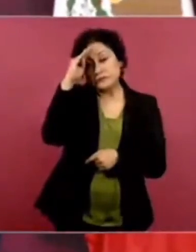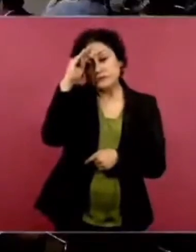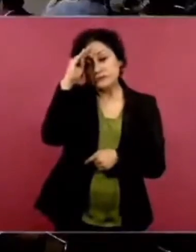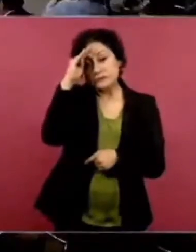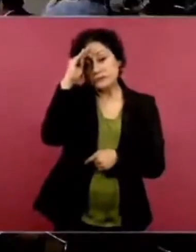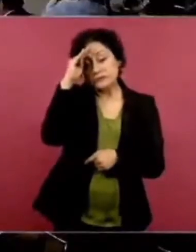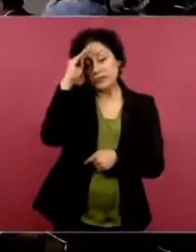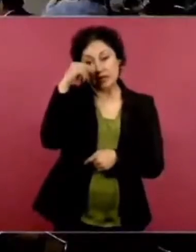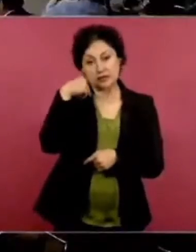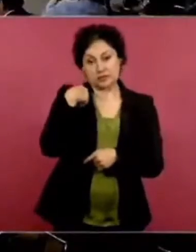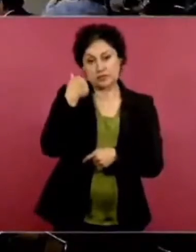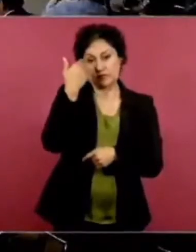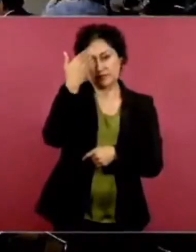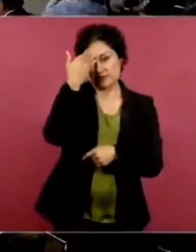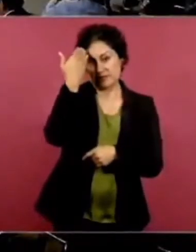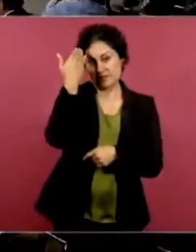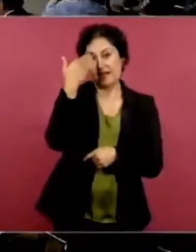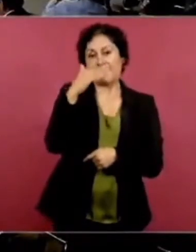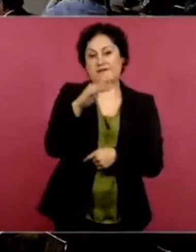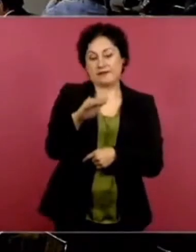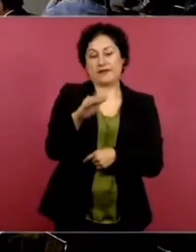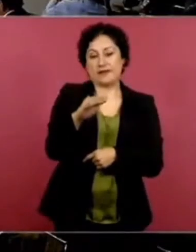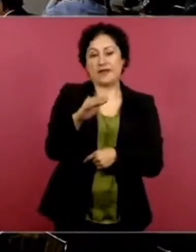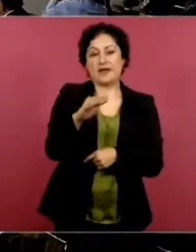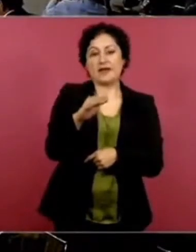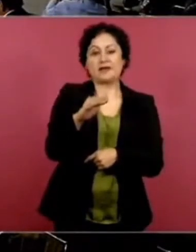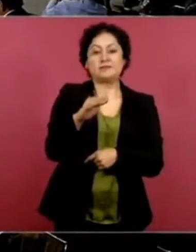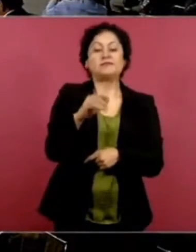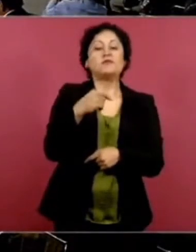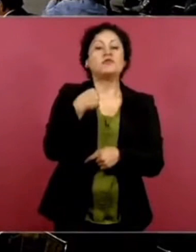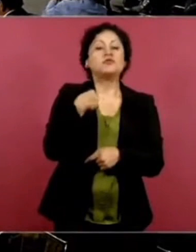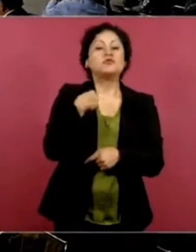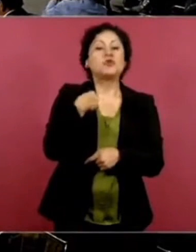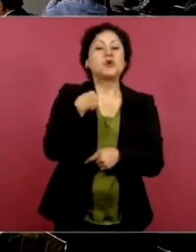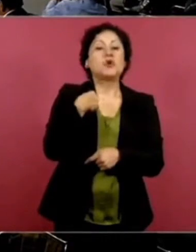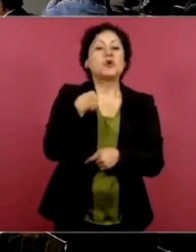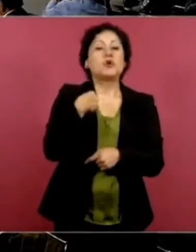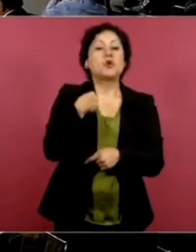tenía presente un viaje que había hecho a Washington